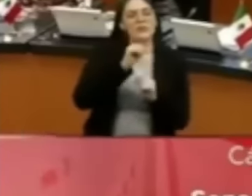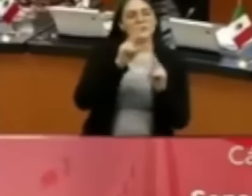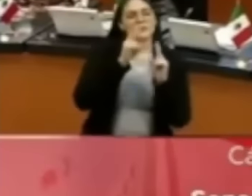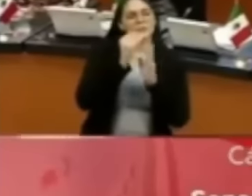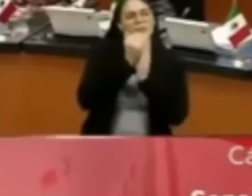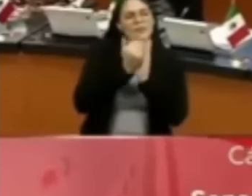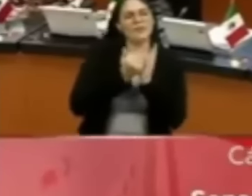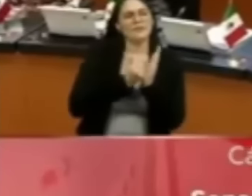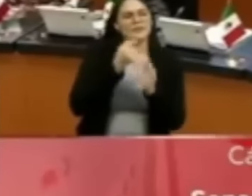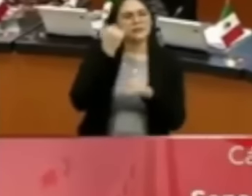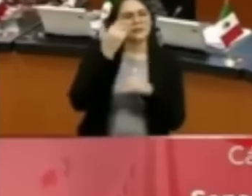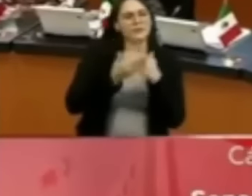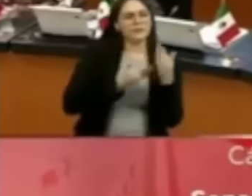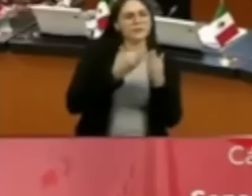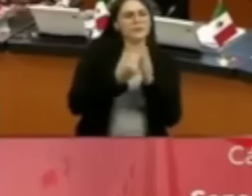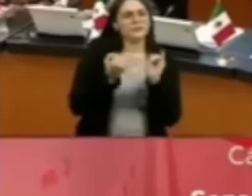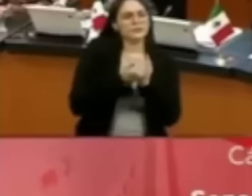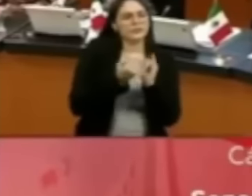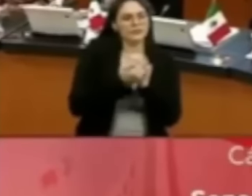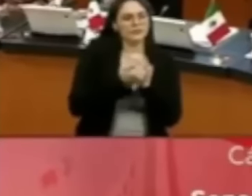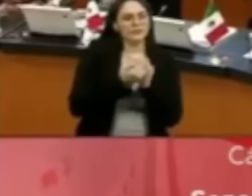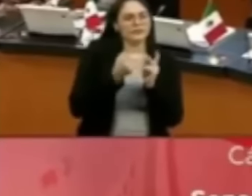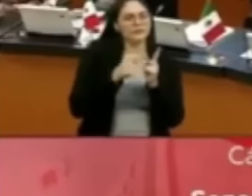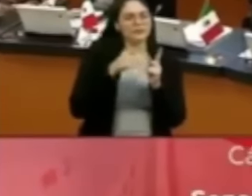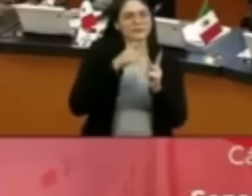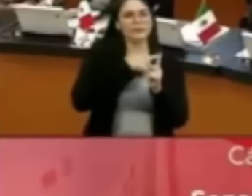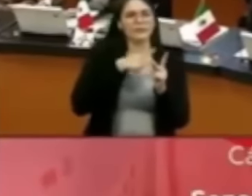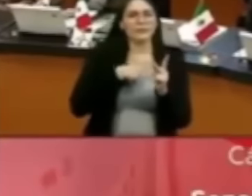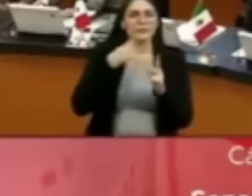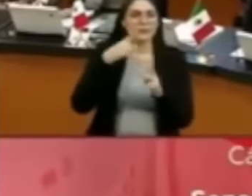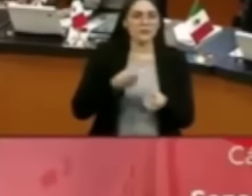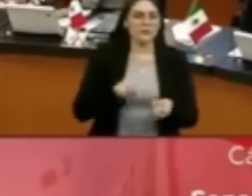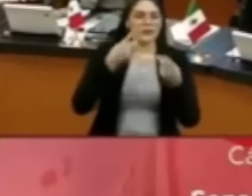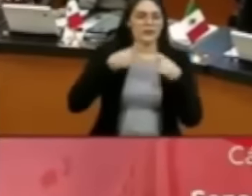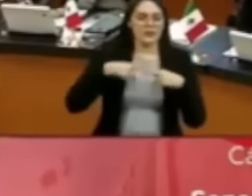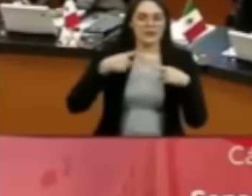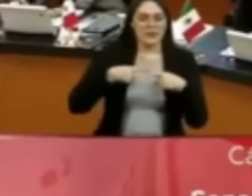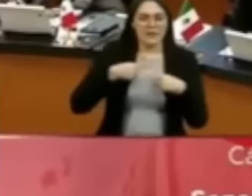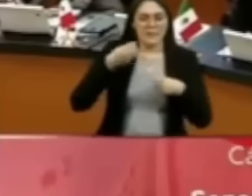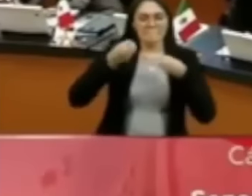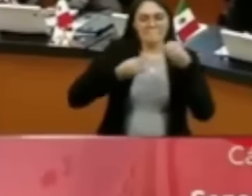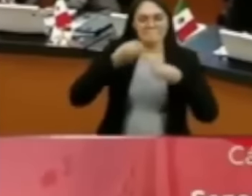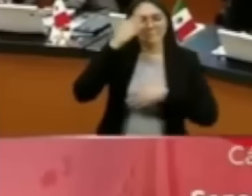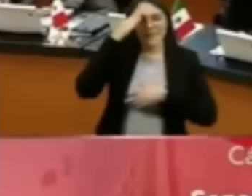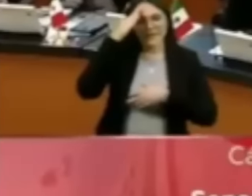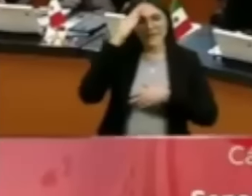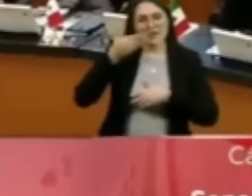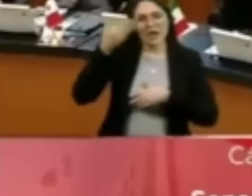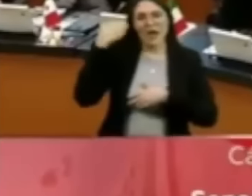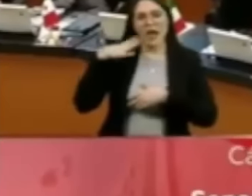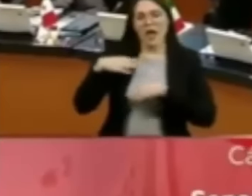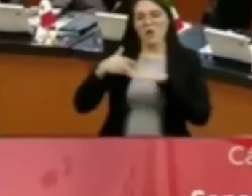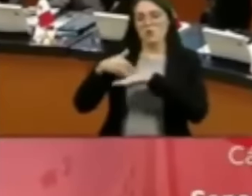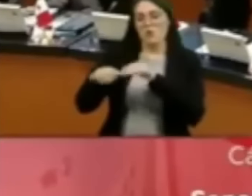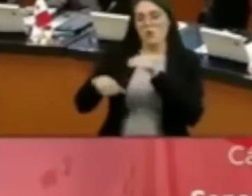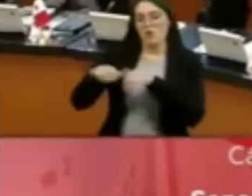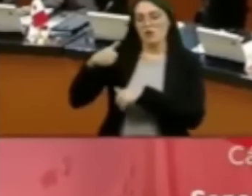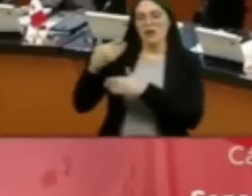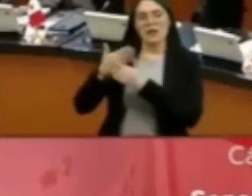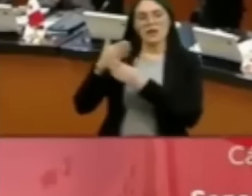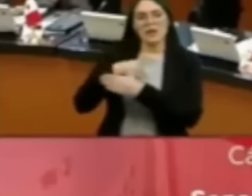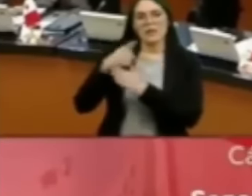muy importantes, reducir el número de ministros de la Suprema Corte de Justicia de la Nación de 11 a 9, por